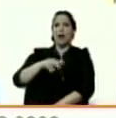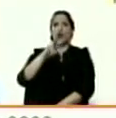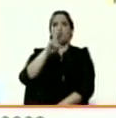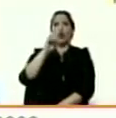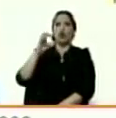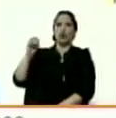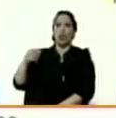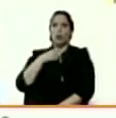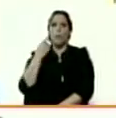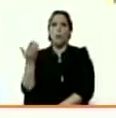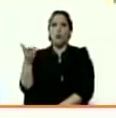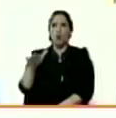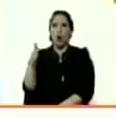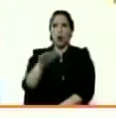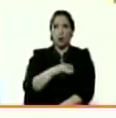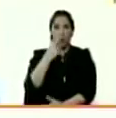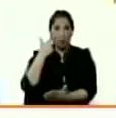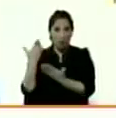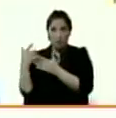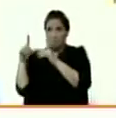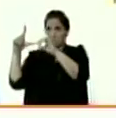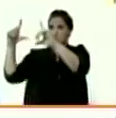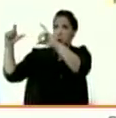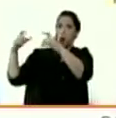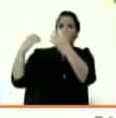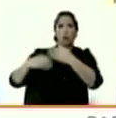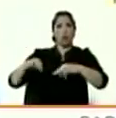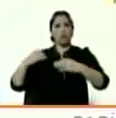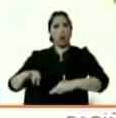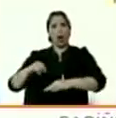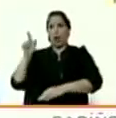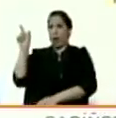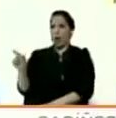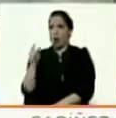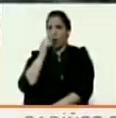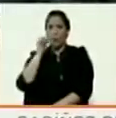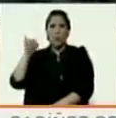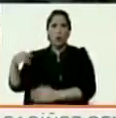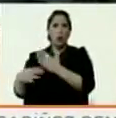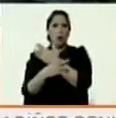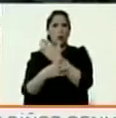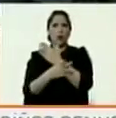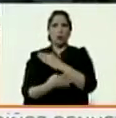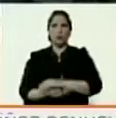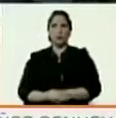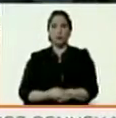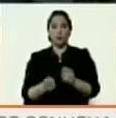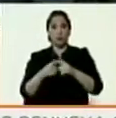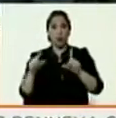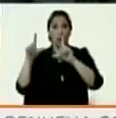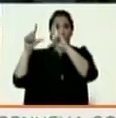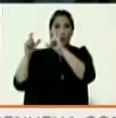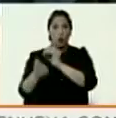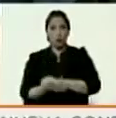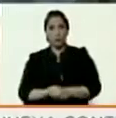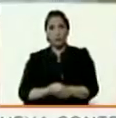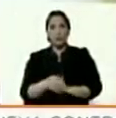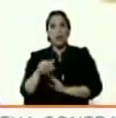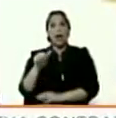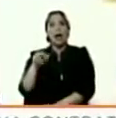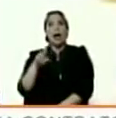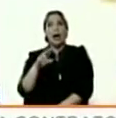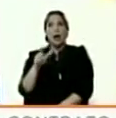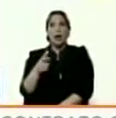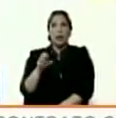homicidios. Aquí aparece con el señor Juan Guaidó. Otra fotografía con Argenis Vaca,